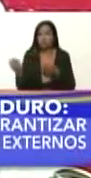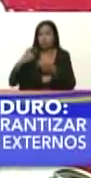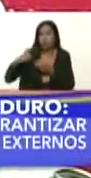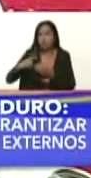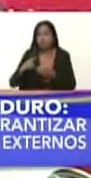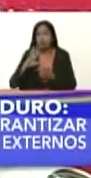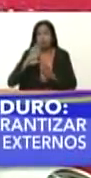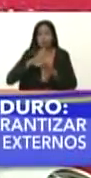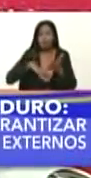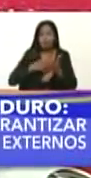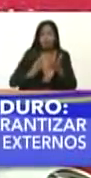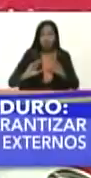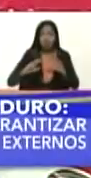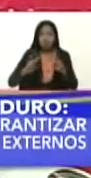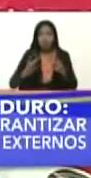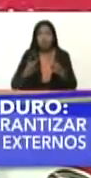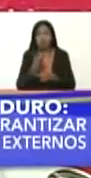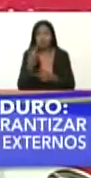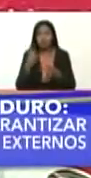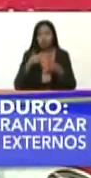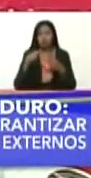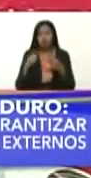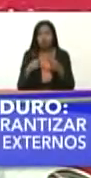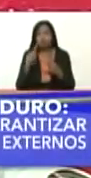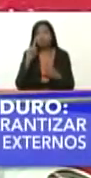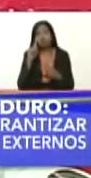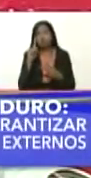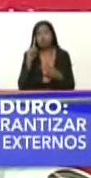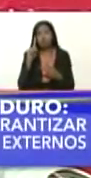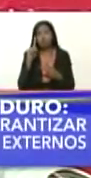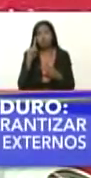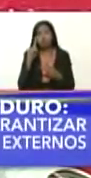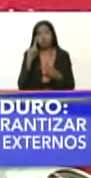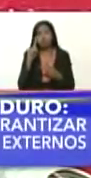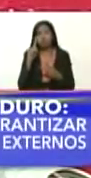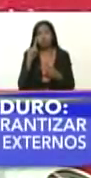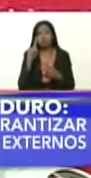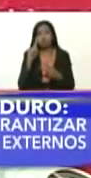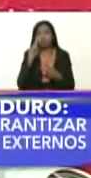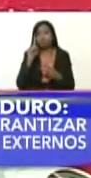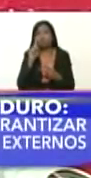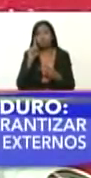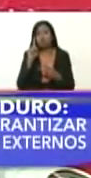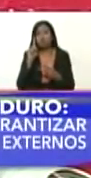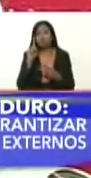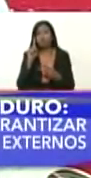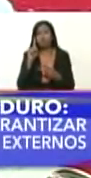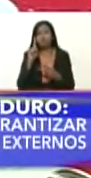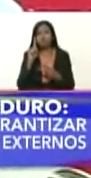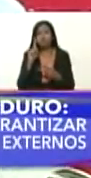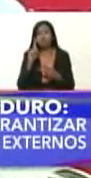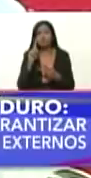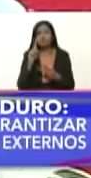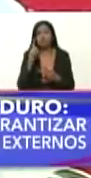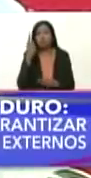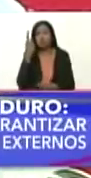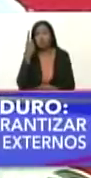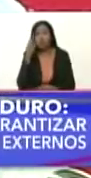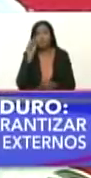nuevo esquema. Ahí están los dos puntos. Punto uno. Punto uno. Punto